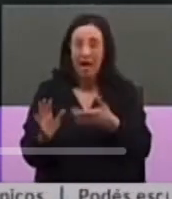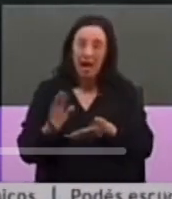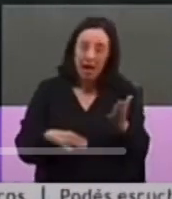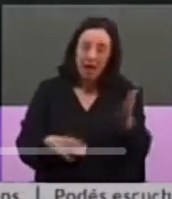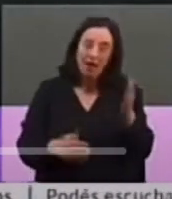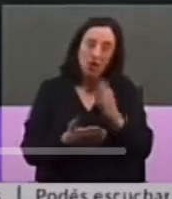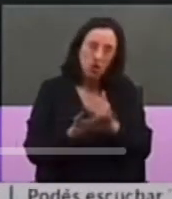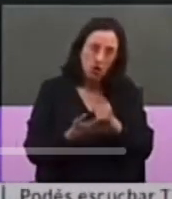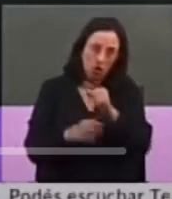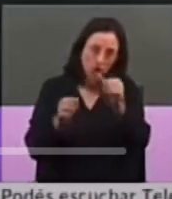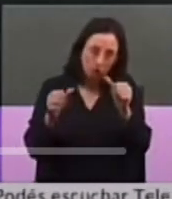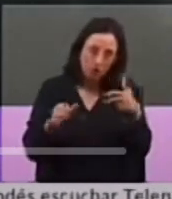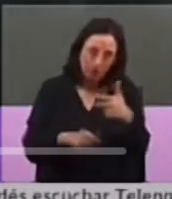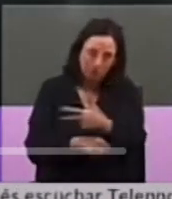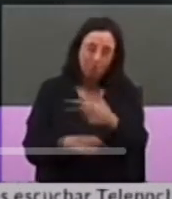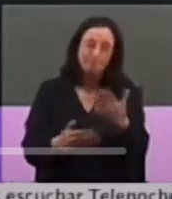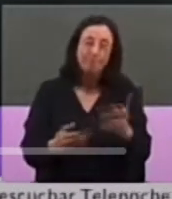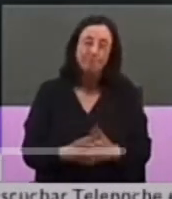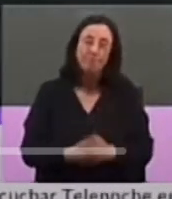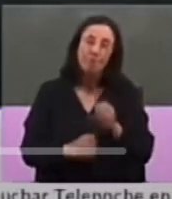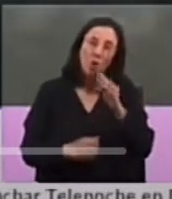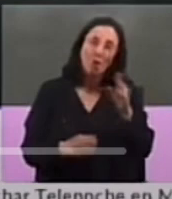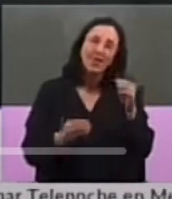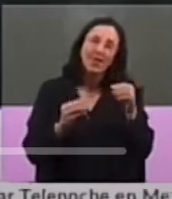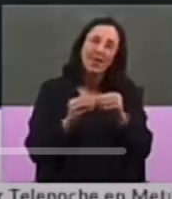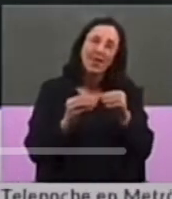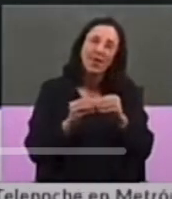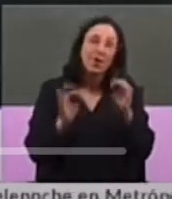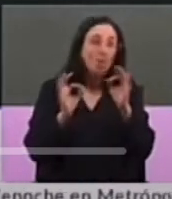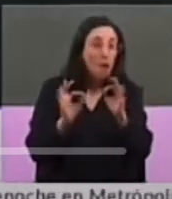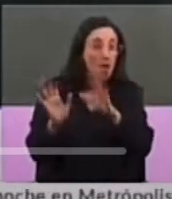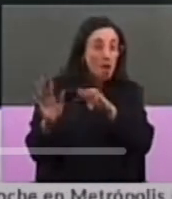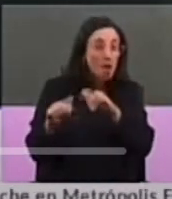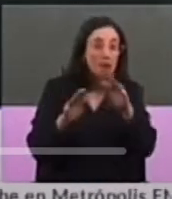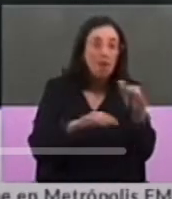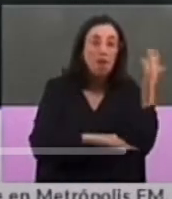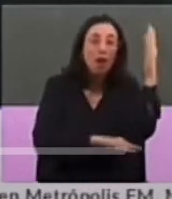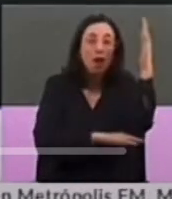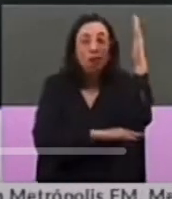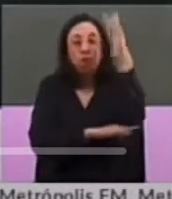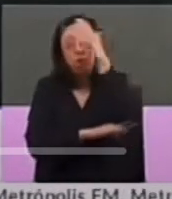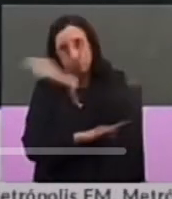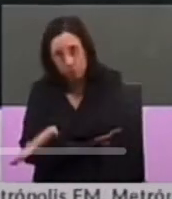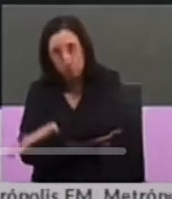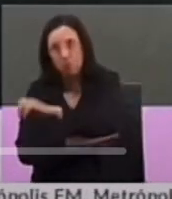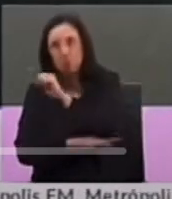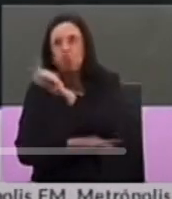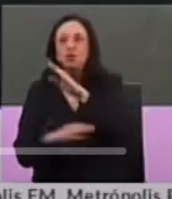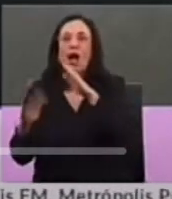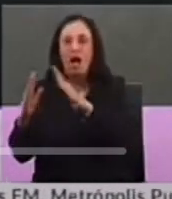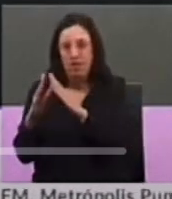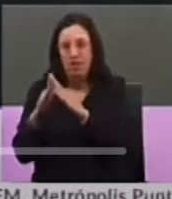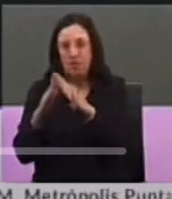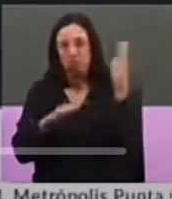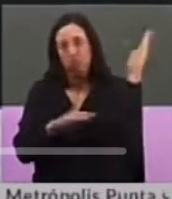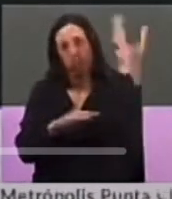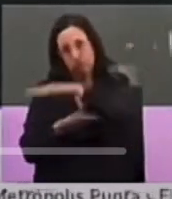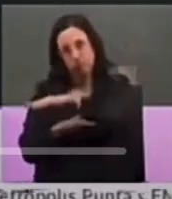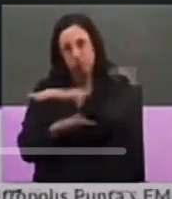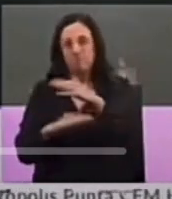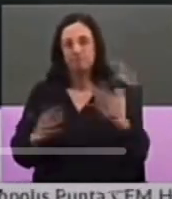Estimado Gerardo, también tenías un caso particular en cual un árbol cayó y en este caso era sobre una casa. Buenas noches, el gusto de